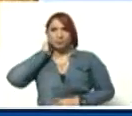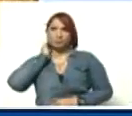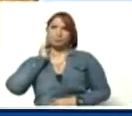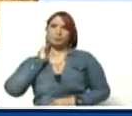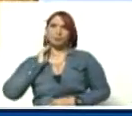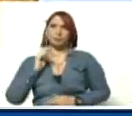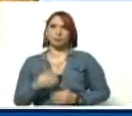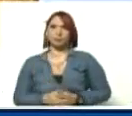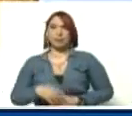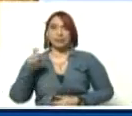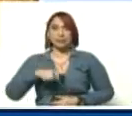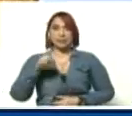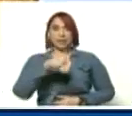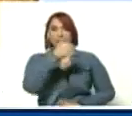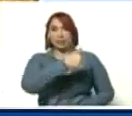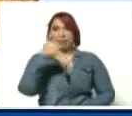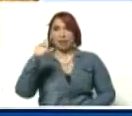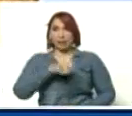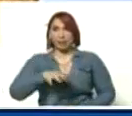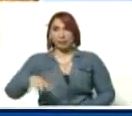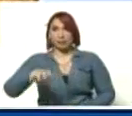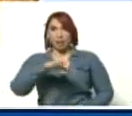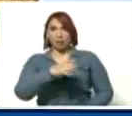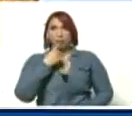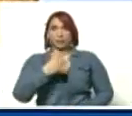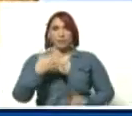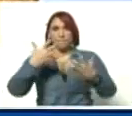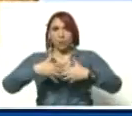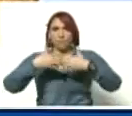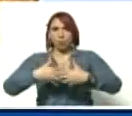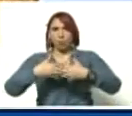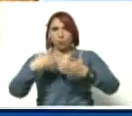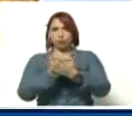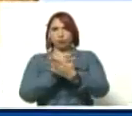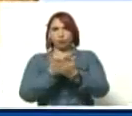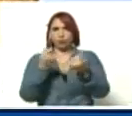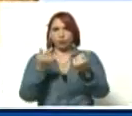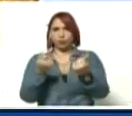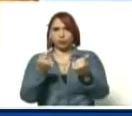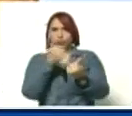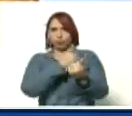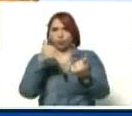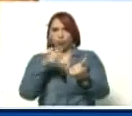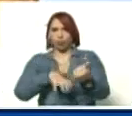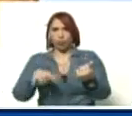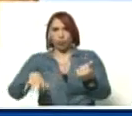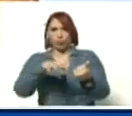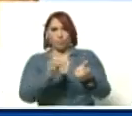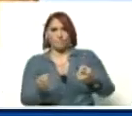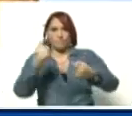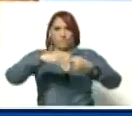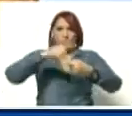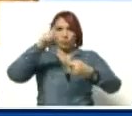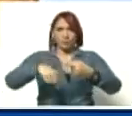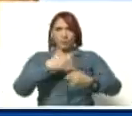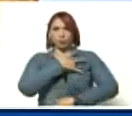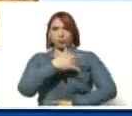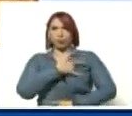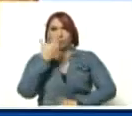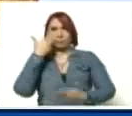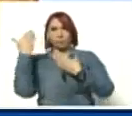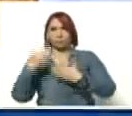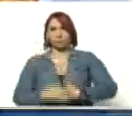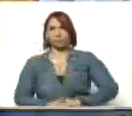en cada región, considerar los motores económicos de cada región e incorporarlos en las carreras